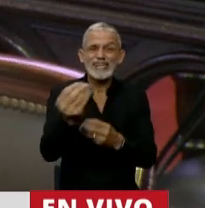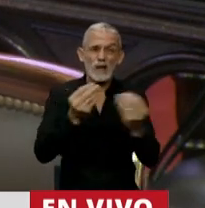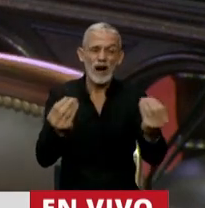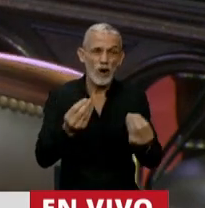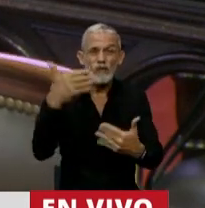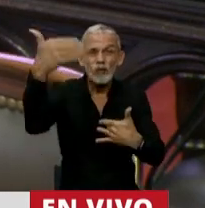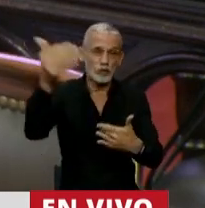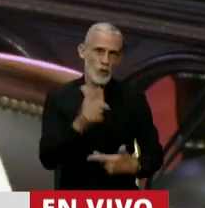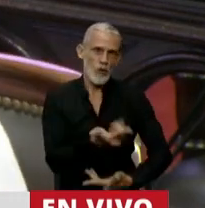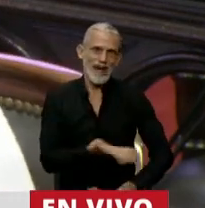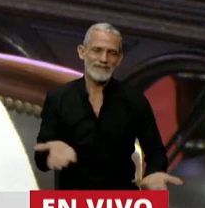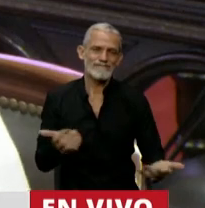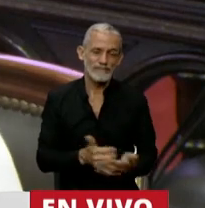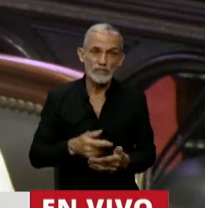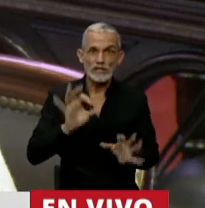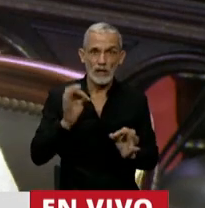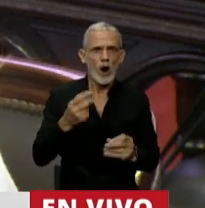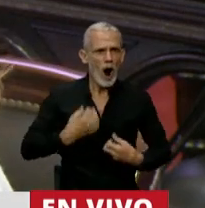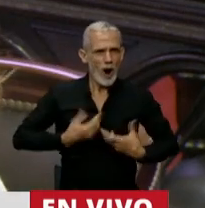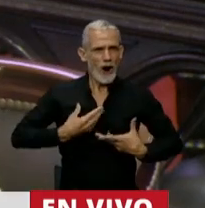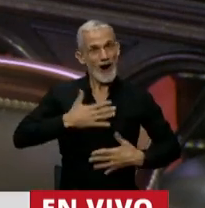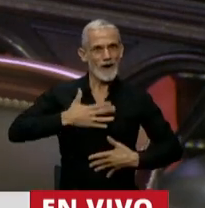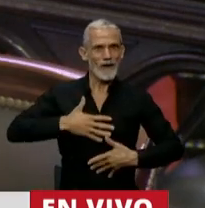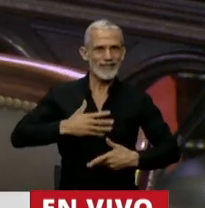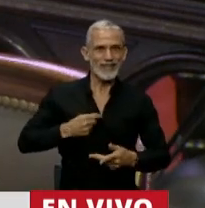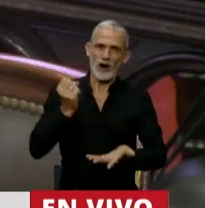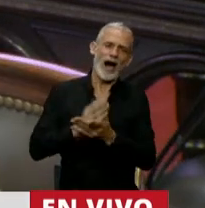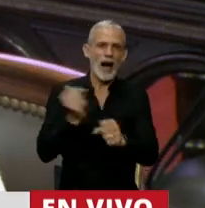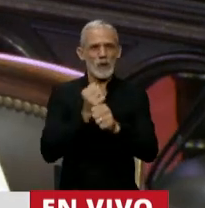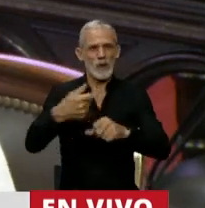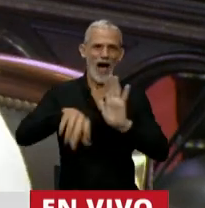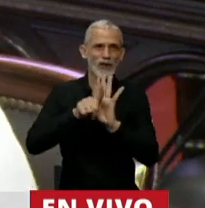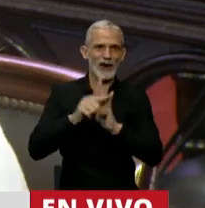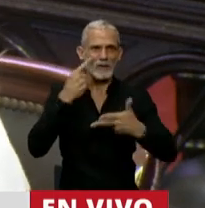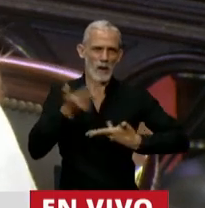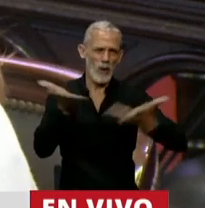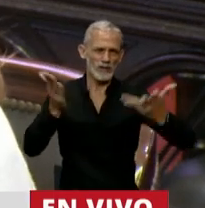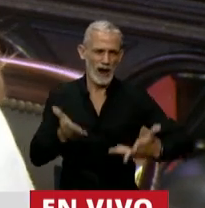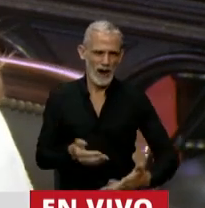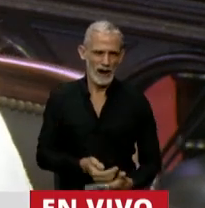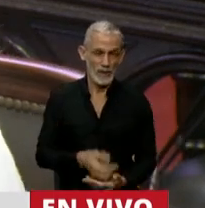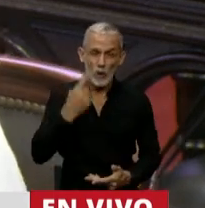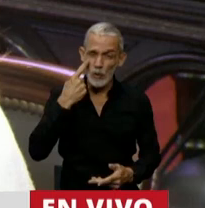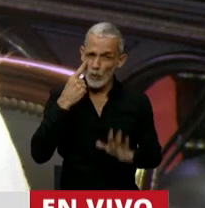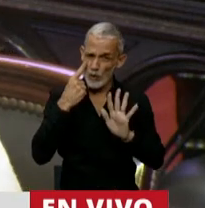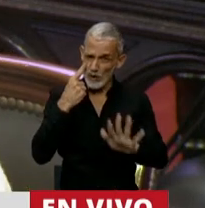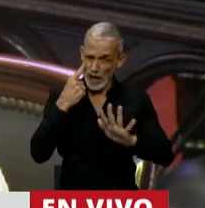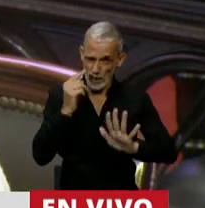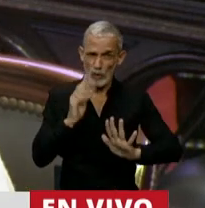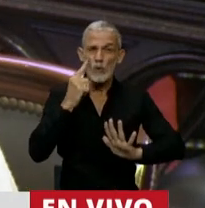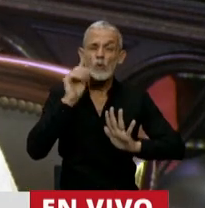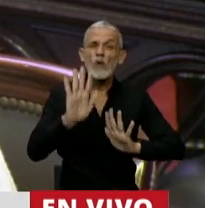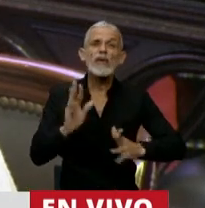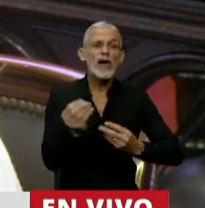futuro. Por eso yo sé que tal vez están emocionados con lograr la sanción de esta ley Pero ojo, ojo, señora